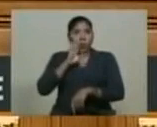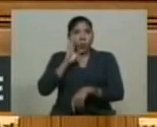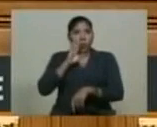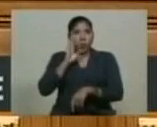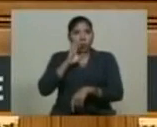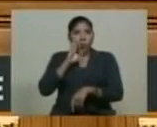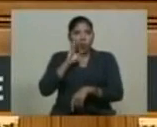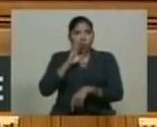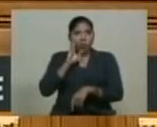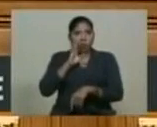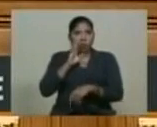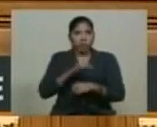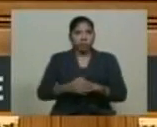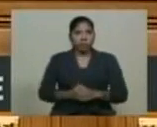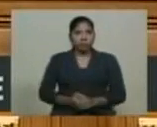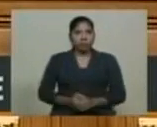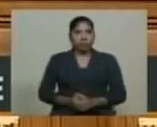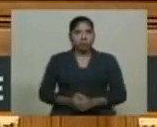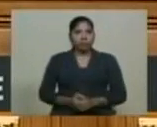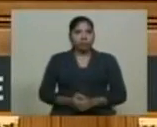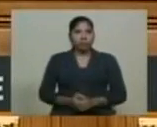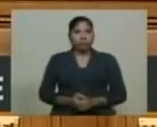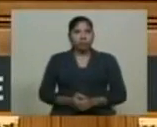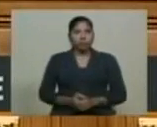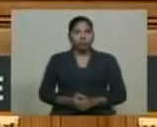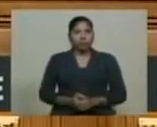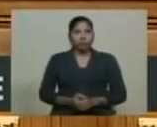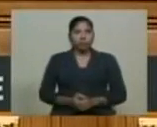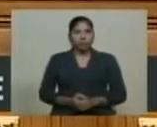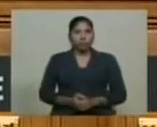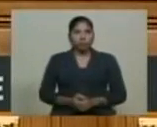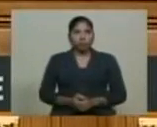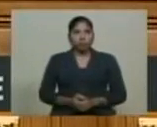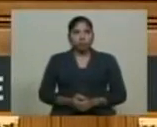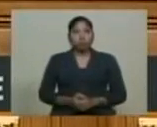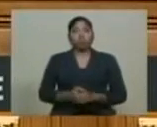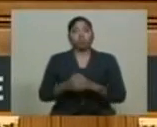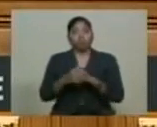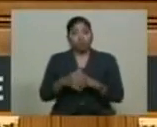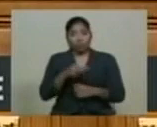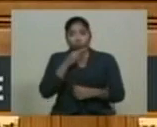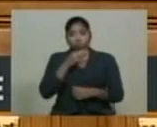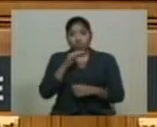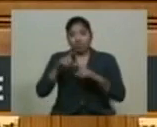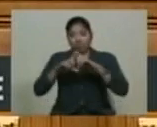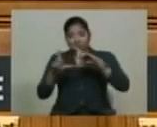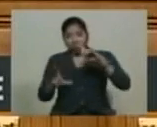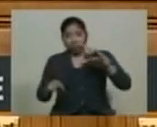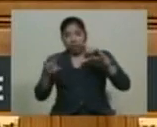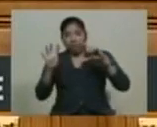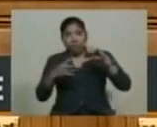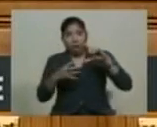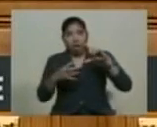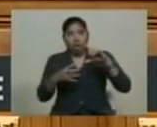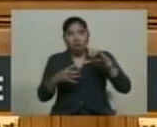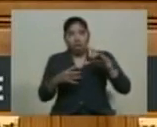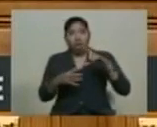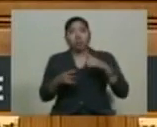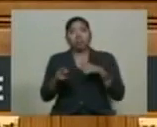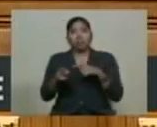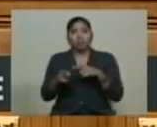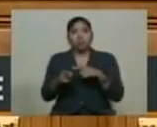La legítima reclamación que tiene nuestra nación por su territorio esequivo es enviada a la Corte Internacional de Justicia